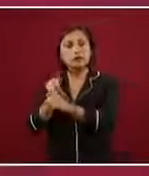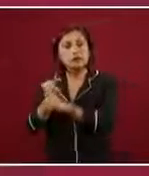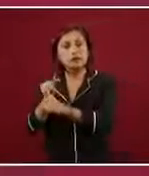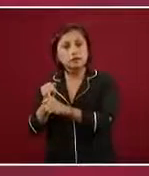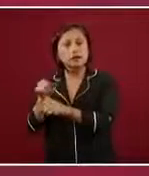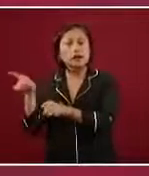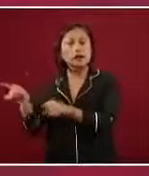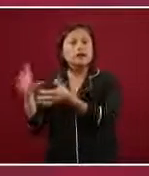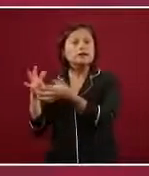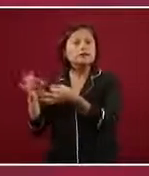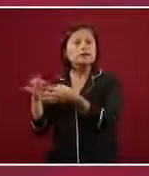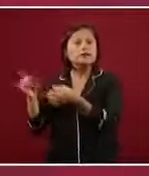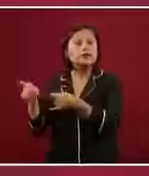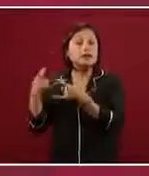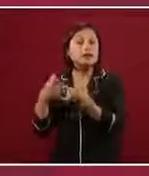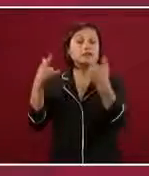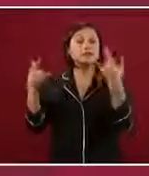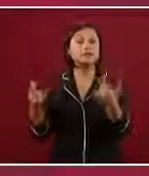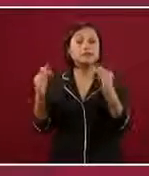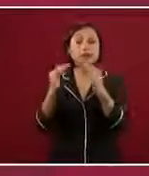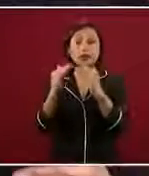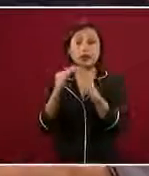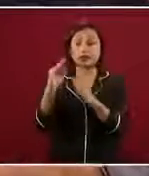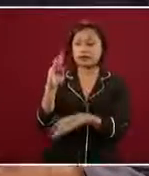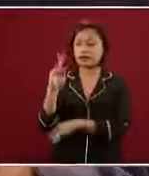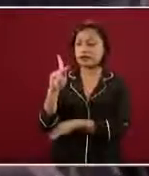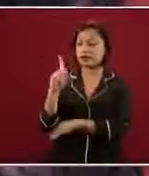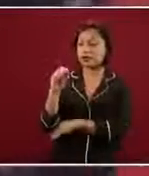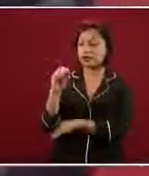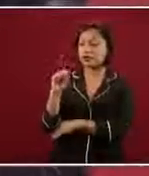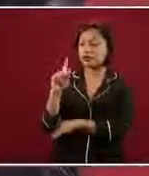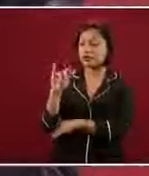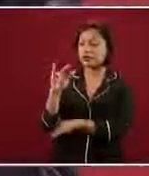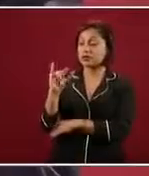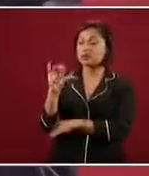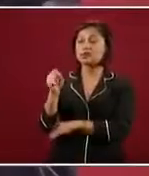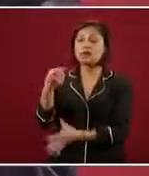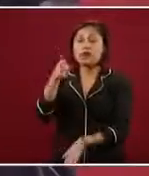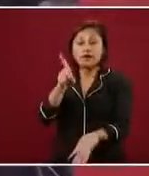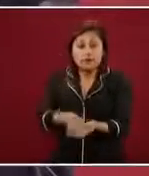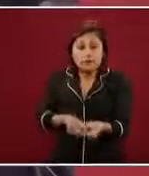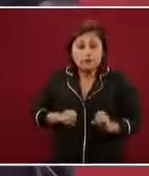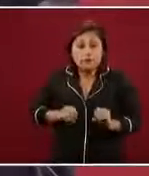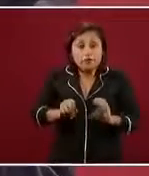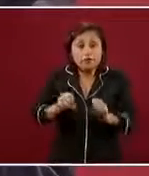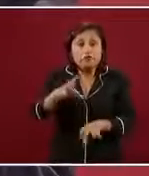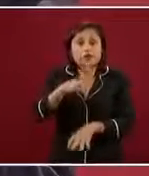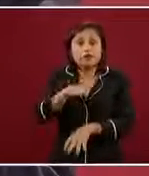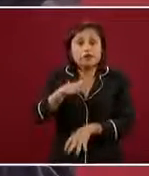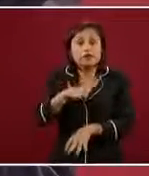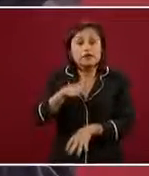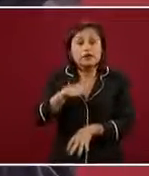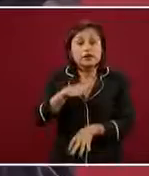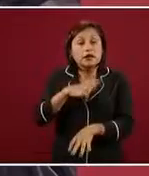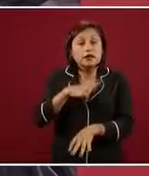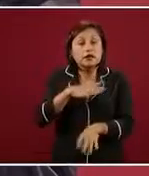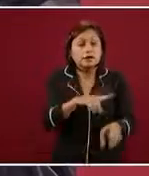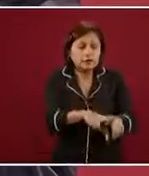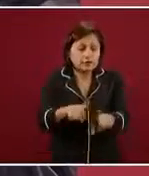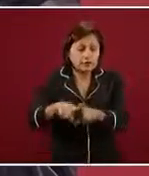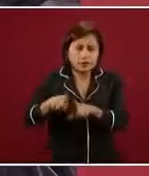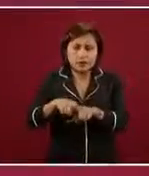oficina para manejar toda la propaganda en contra nuestra,